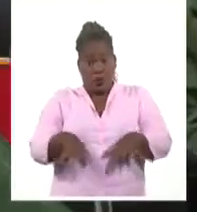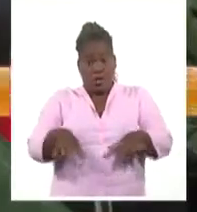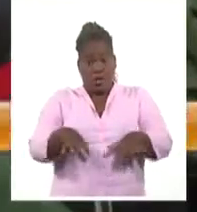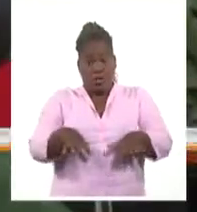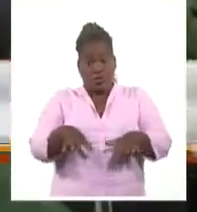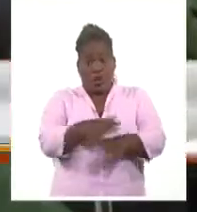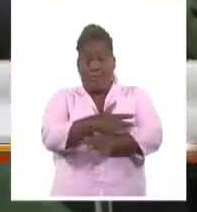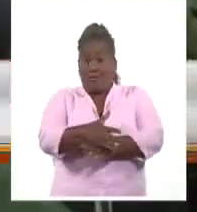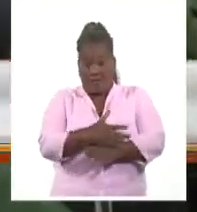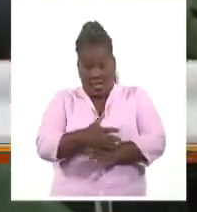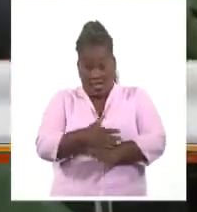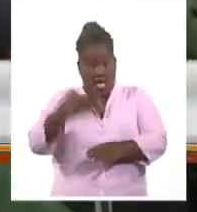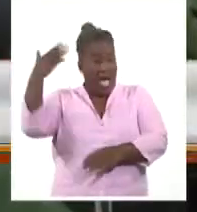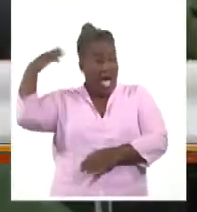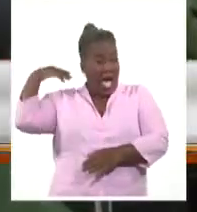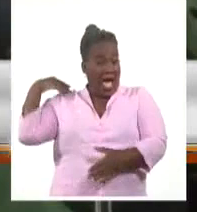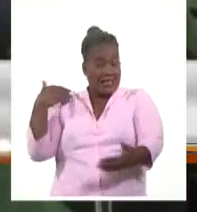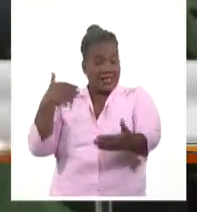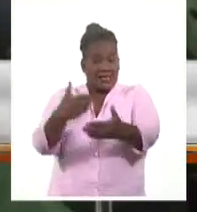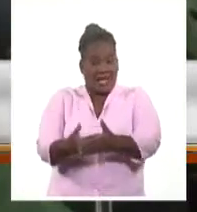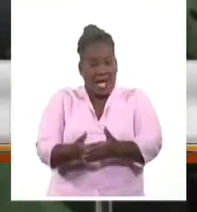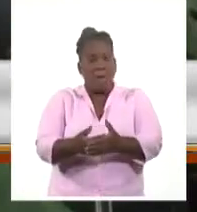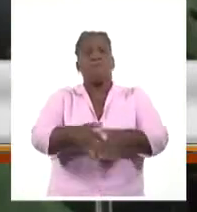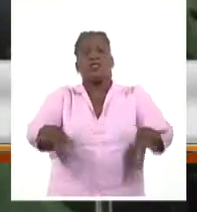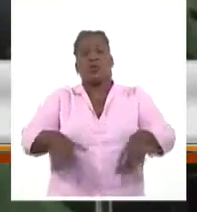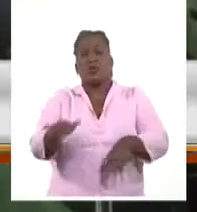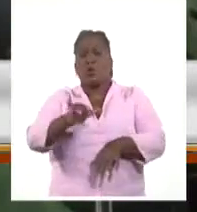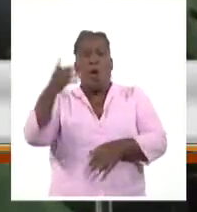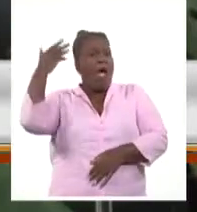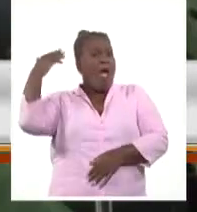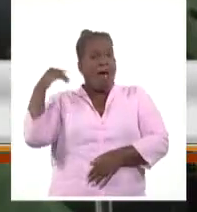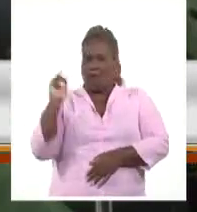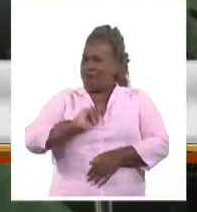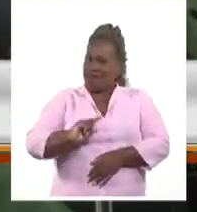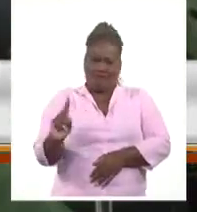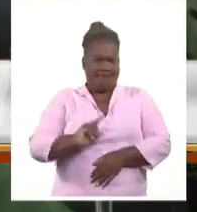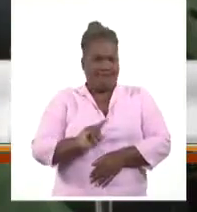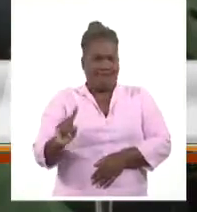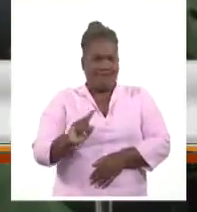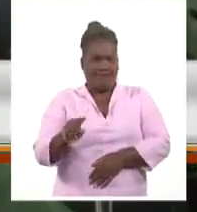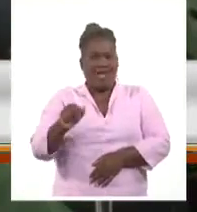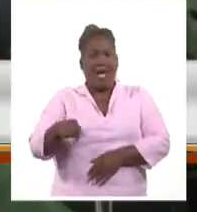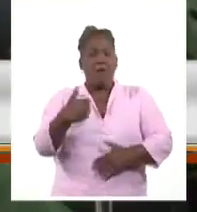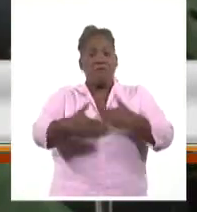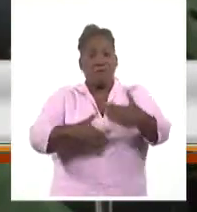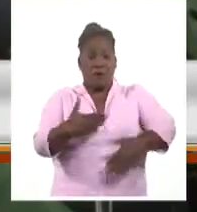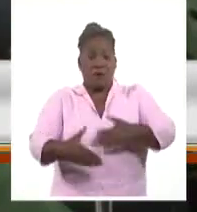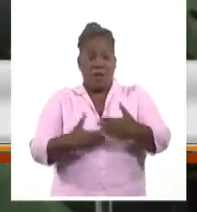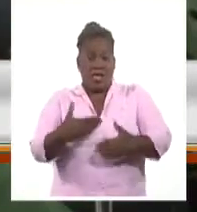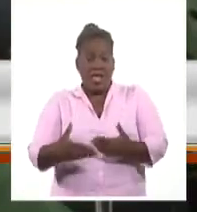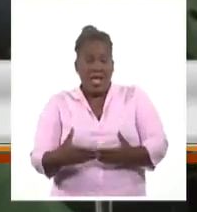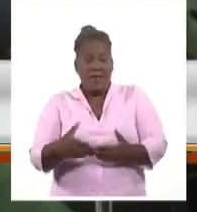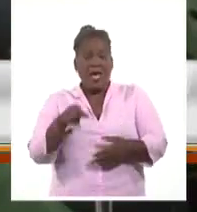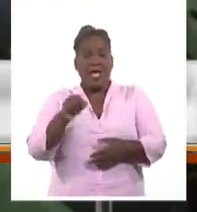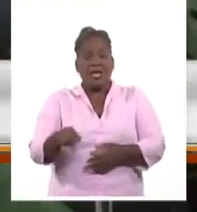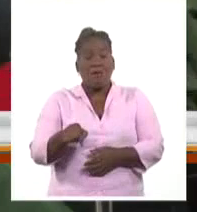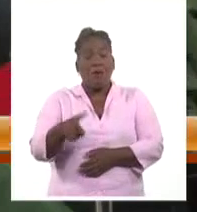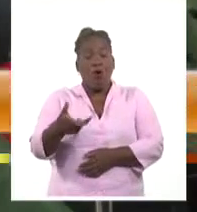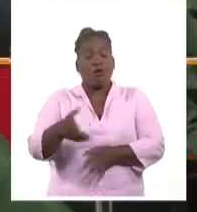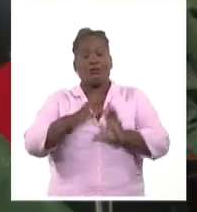totalmente retadora, por todo un grupo de circunstancias, por todo un grupo de fenómenos que están ocurriendo y por las